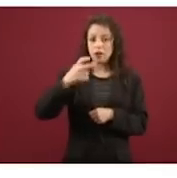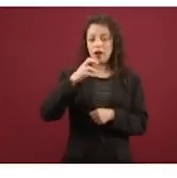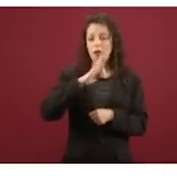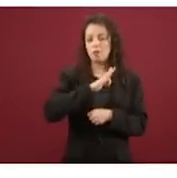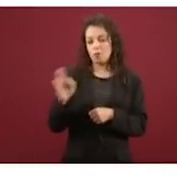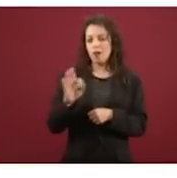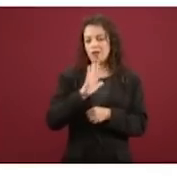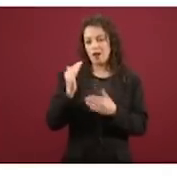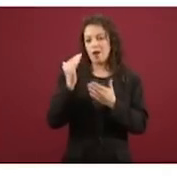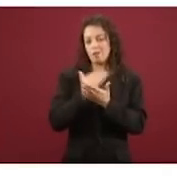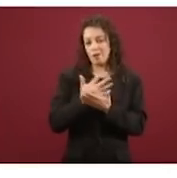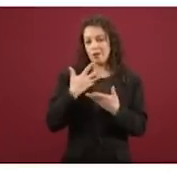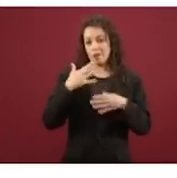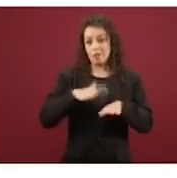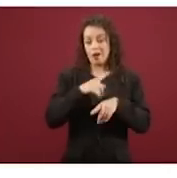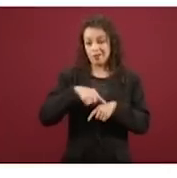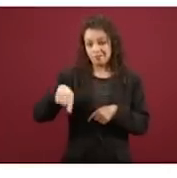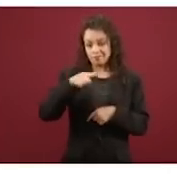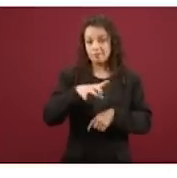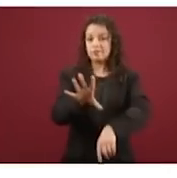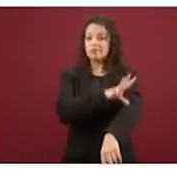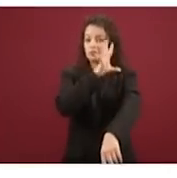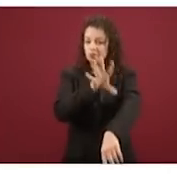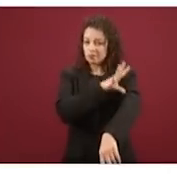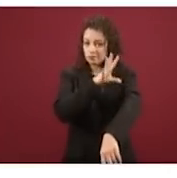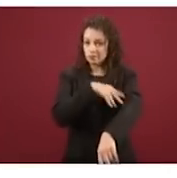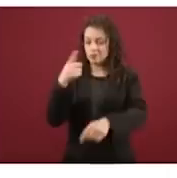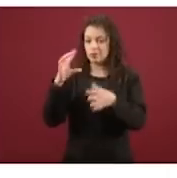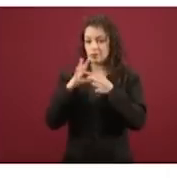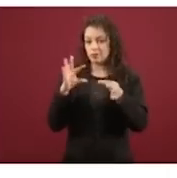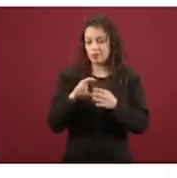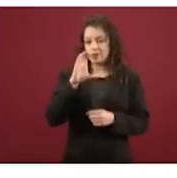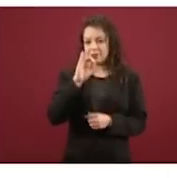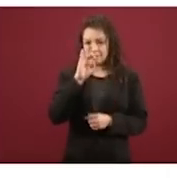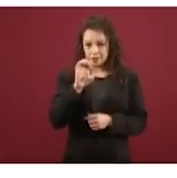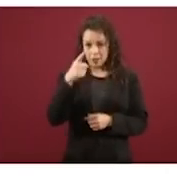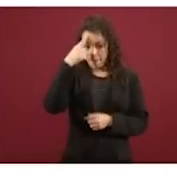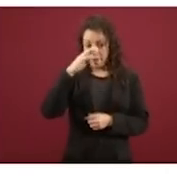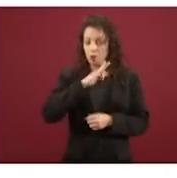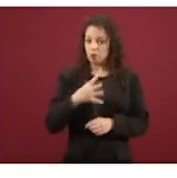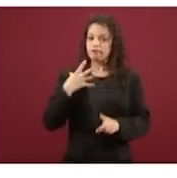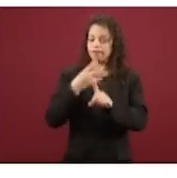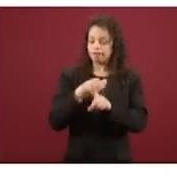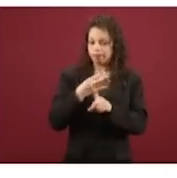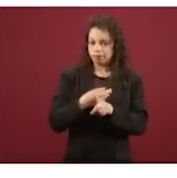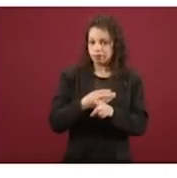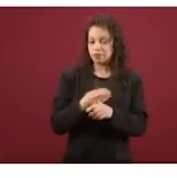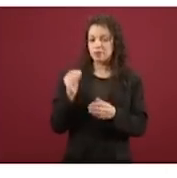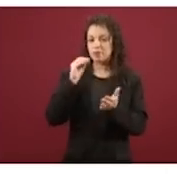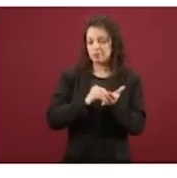de electrificación de zonas marginadas de la CFE para resolver el tema eléctrico, la